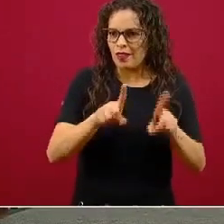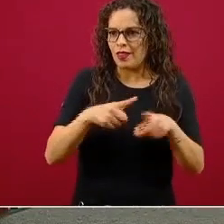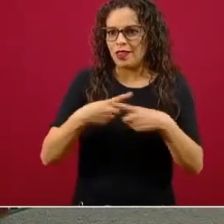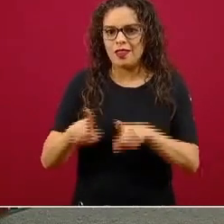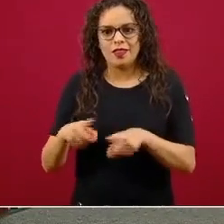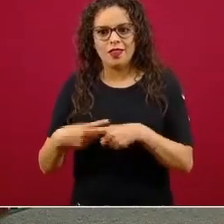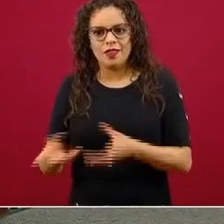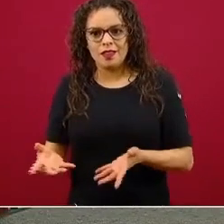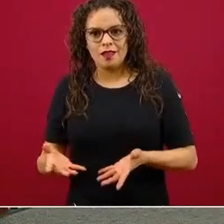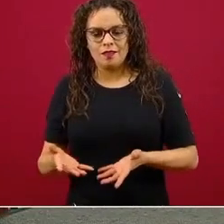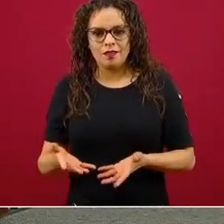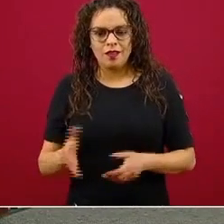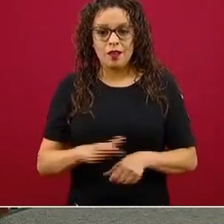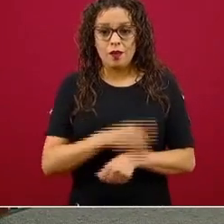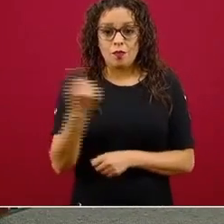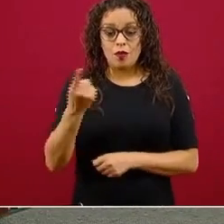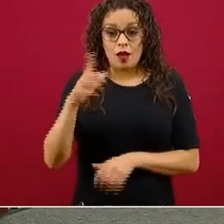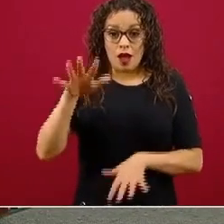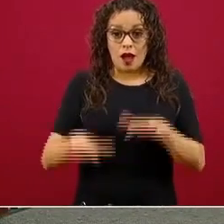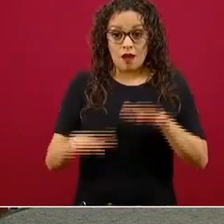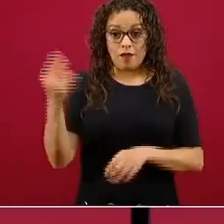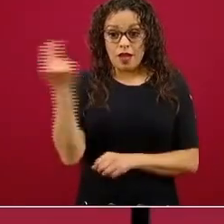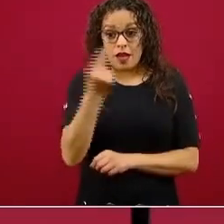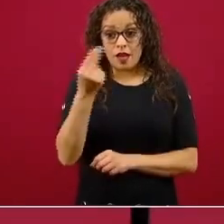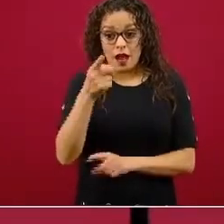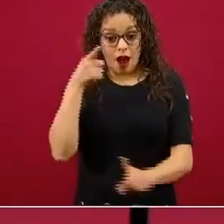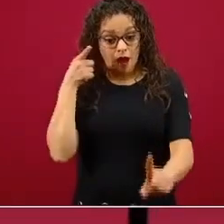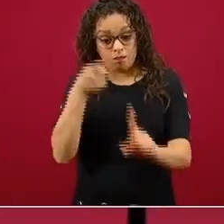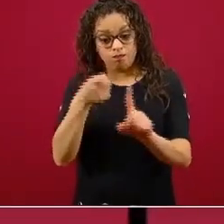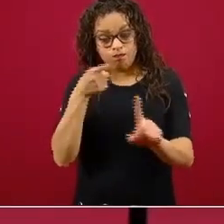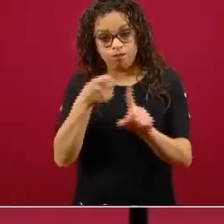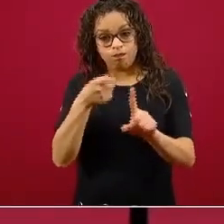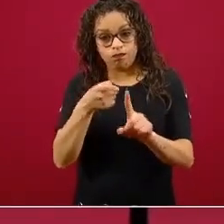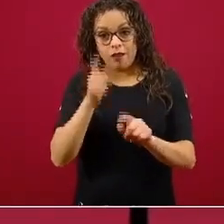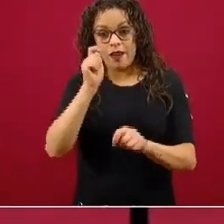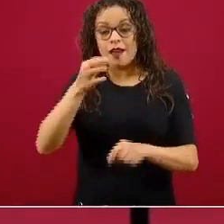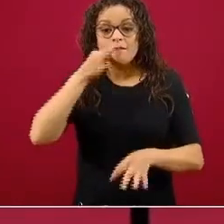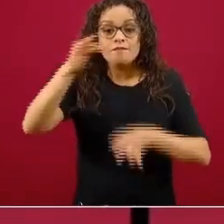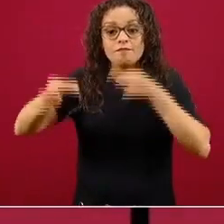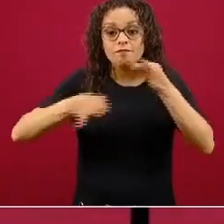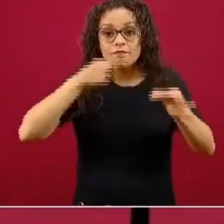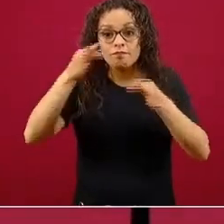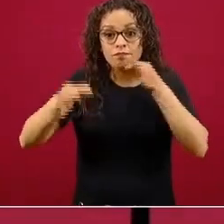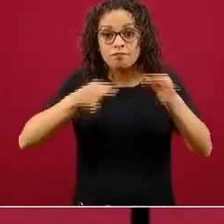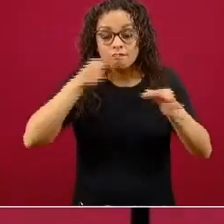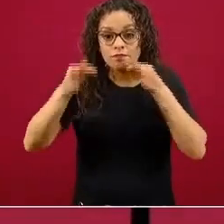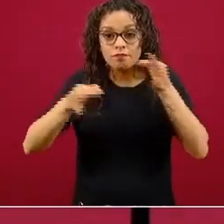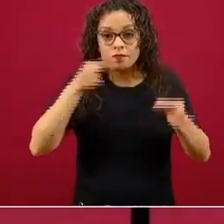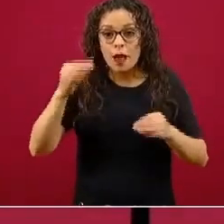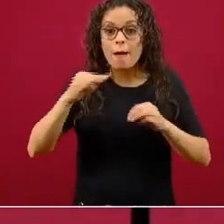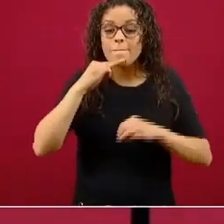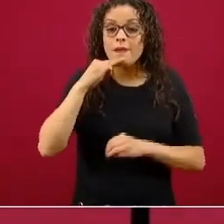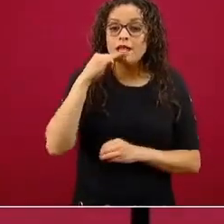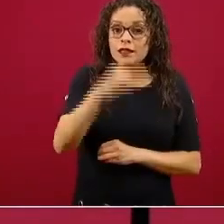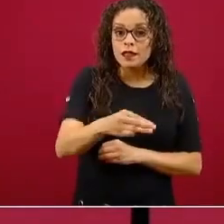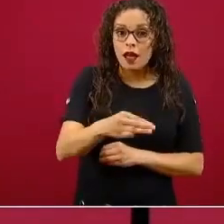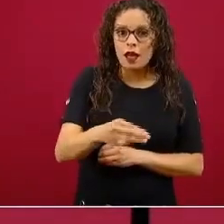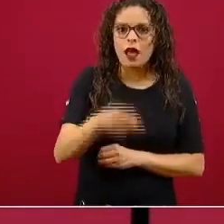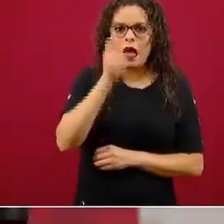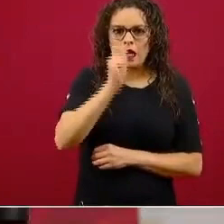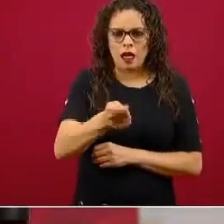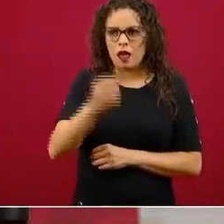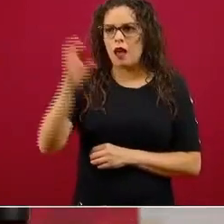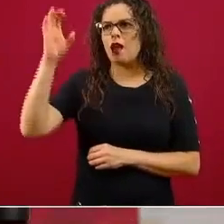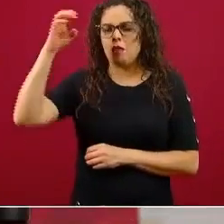para lograr enfatizar un mensaje que está amparado en evidencia científica, por ejemplo, y en no pocas